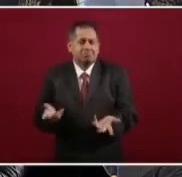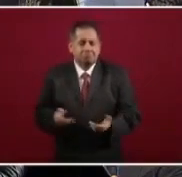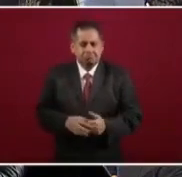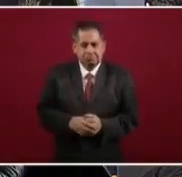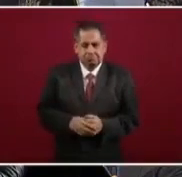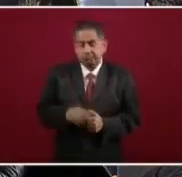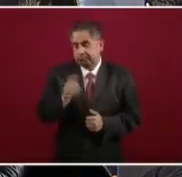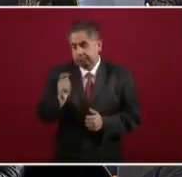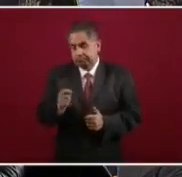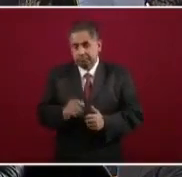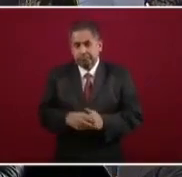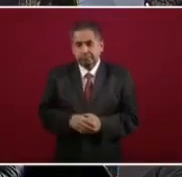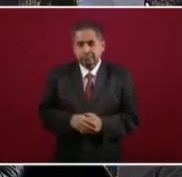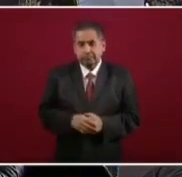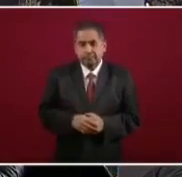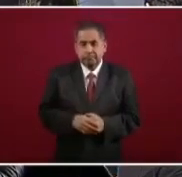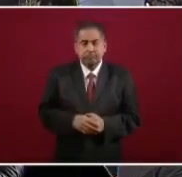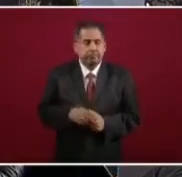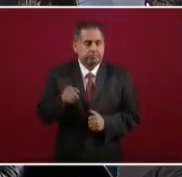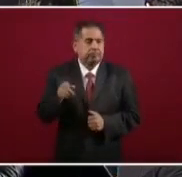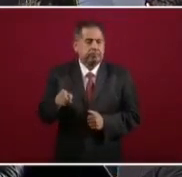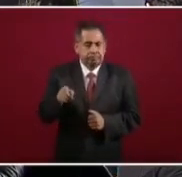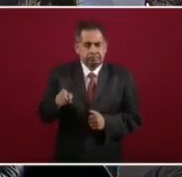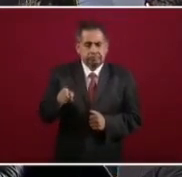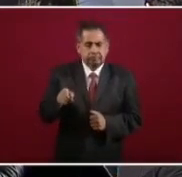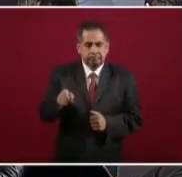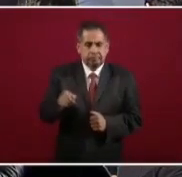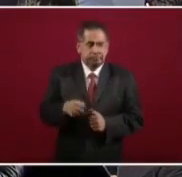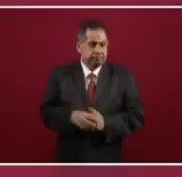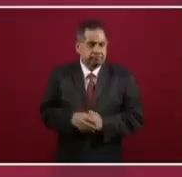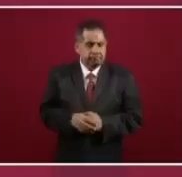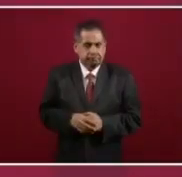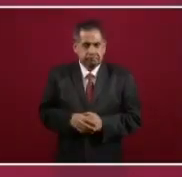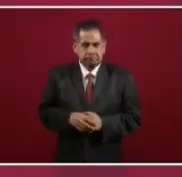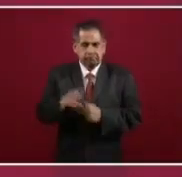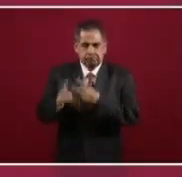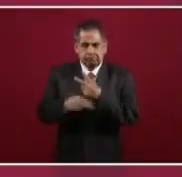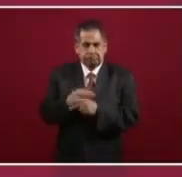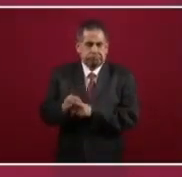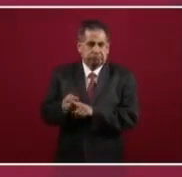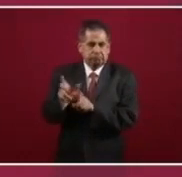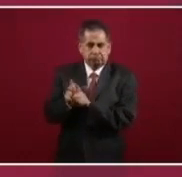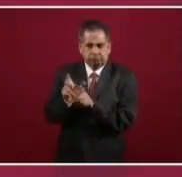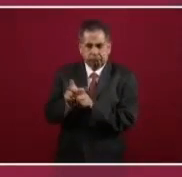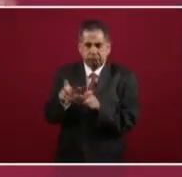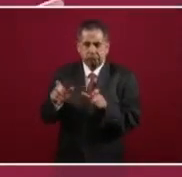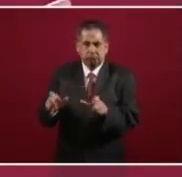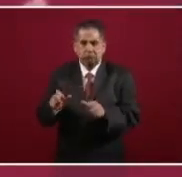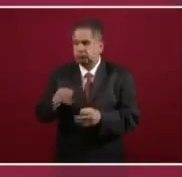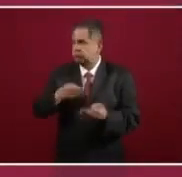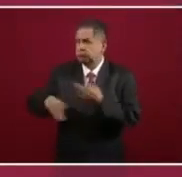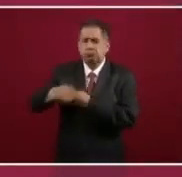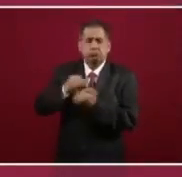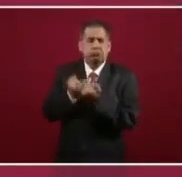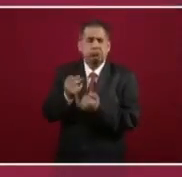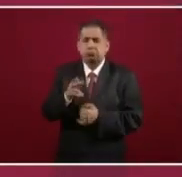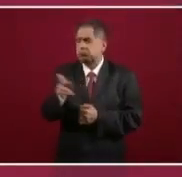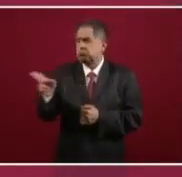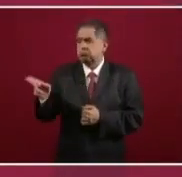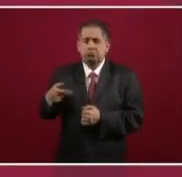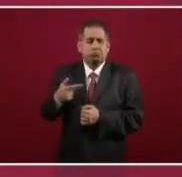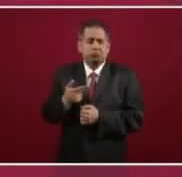entonces va a tener pues la protección que tenemos todos